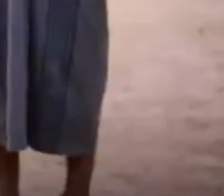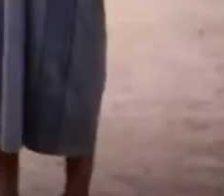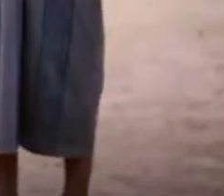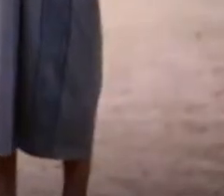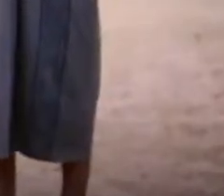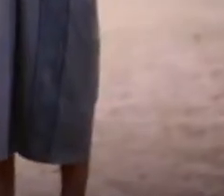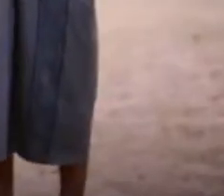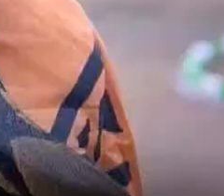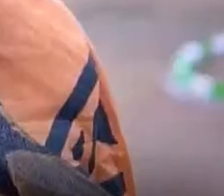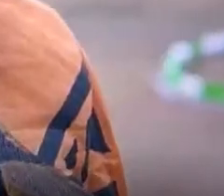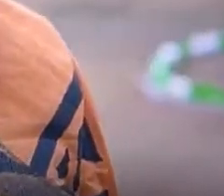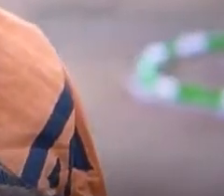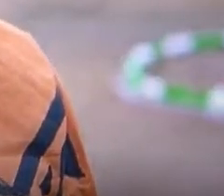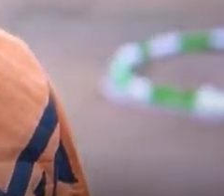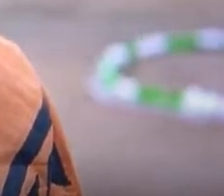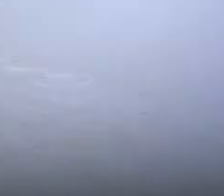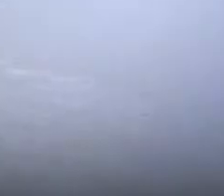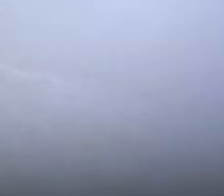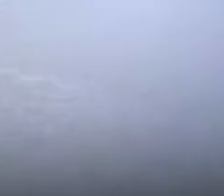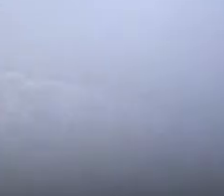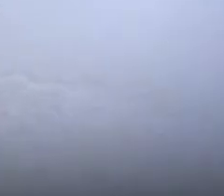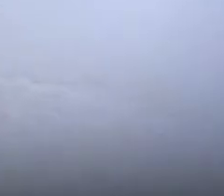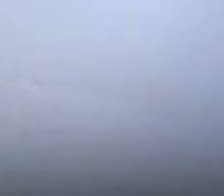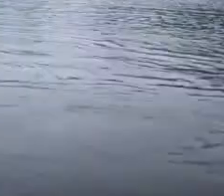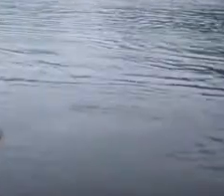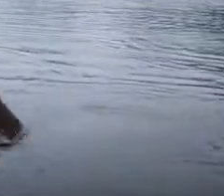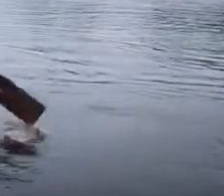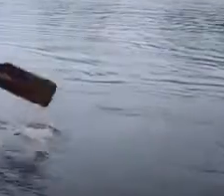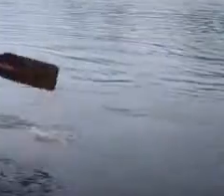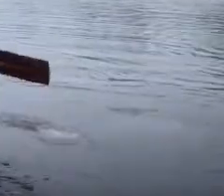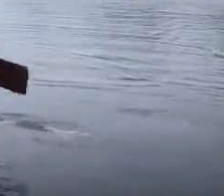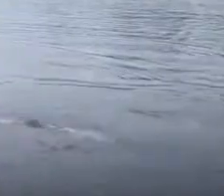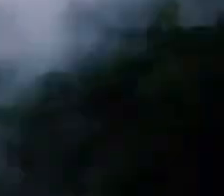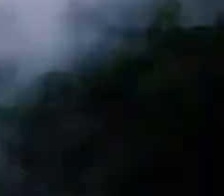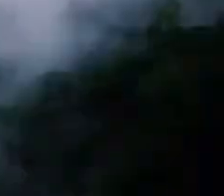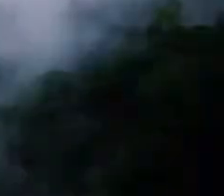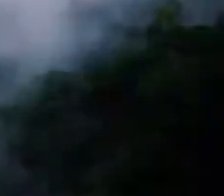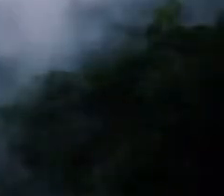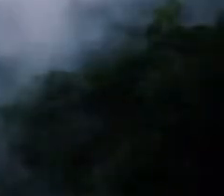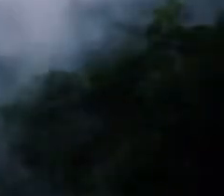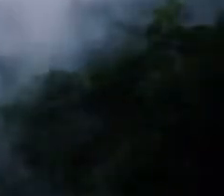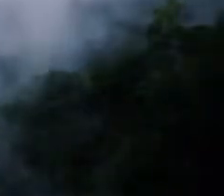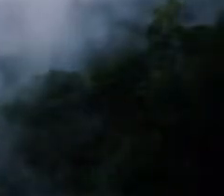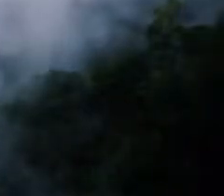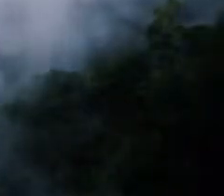Chanchamayo y su gente son lo máximo. De hecho, que voy a regresar.